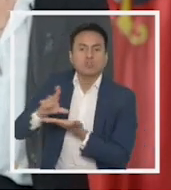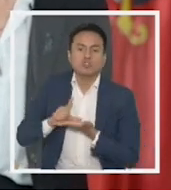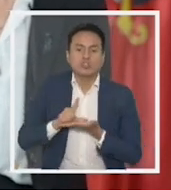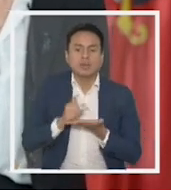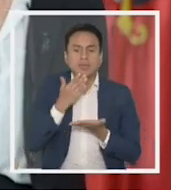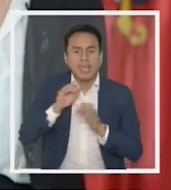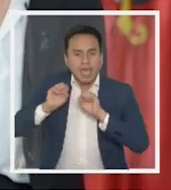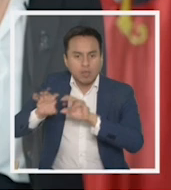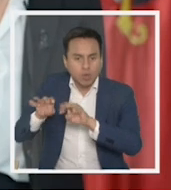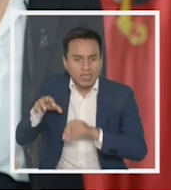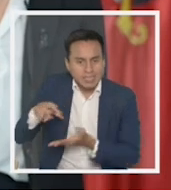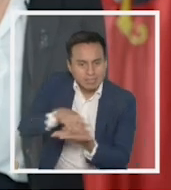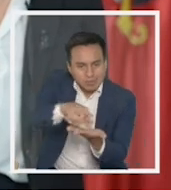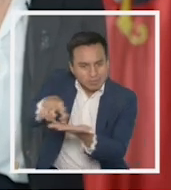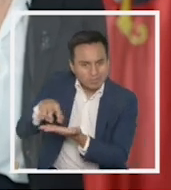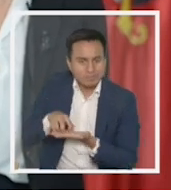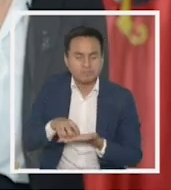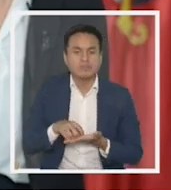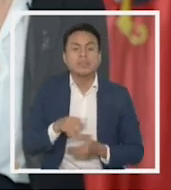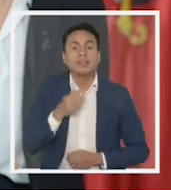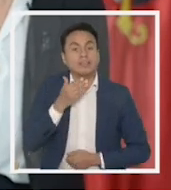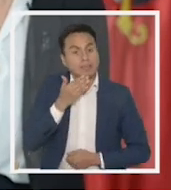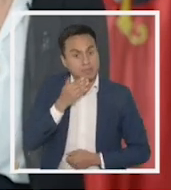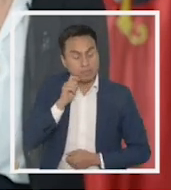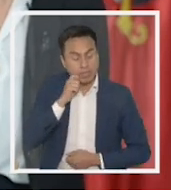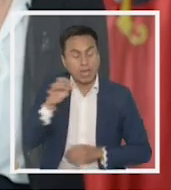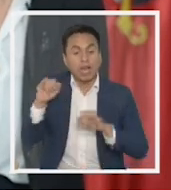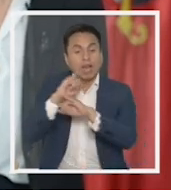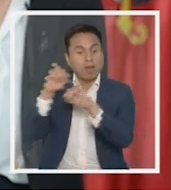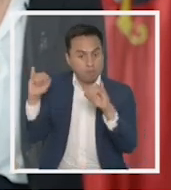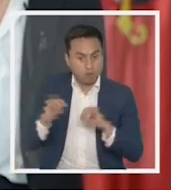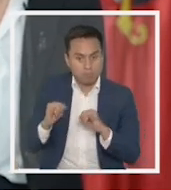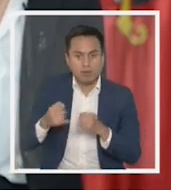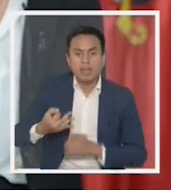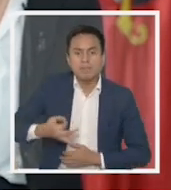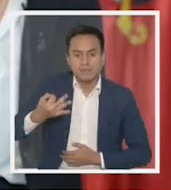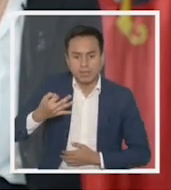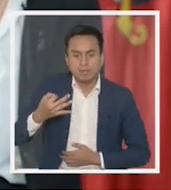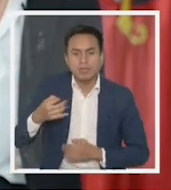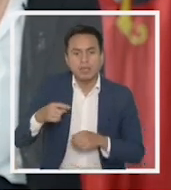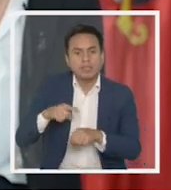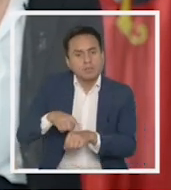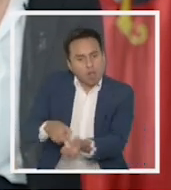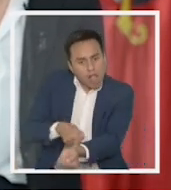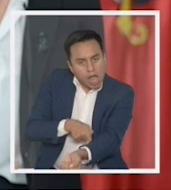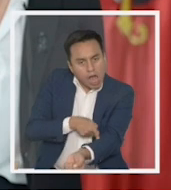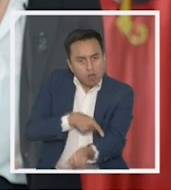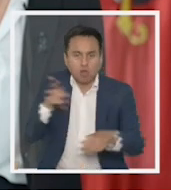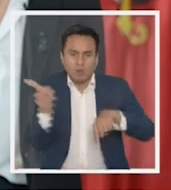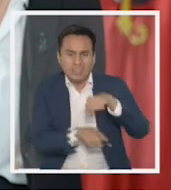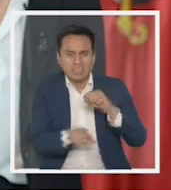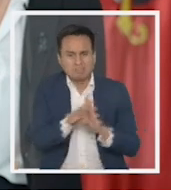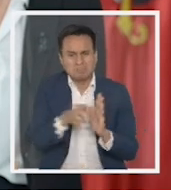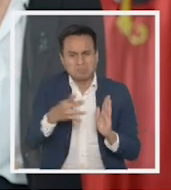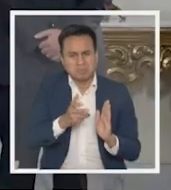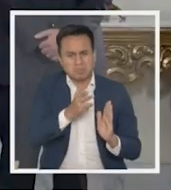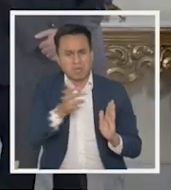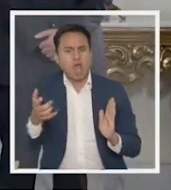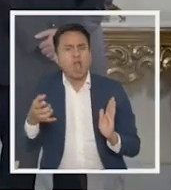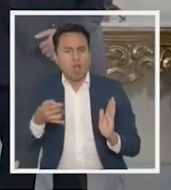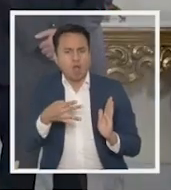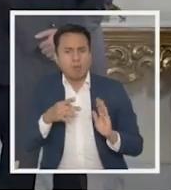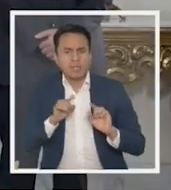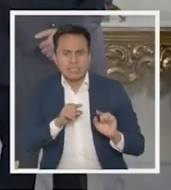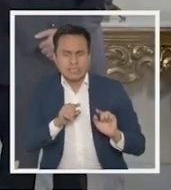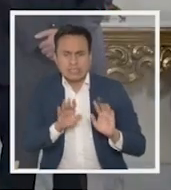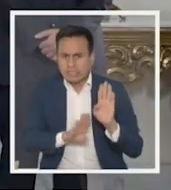formas más eficaces en el largo plazo para combatir la delincuencia. Pero tenemos que actuar ahora con sentido de urgencia.